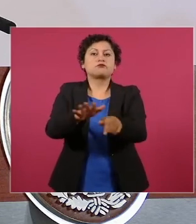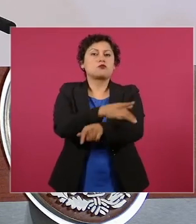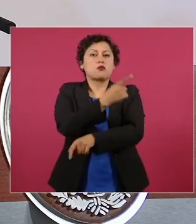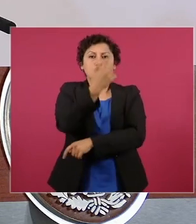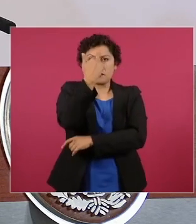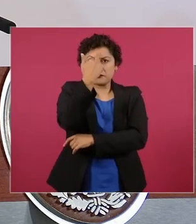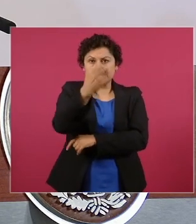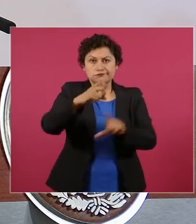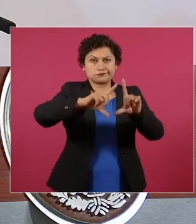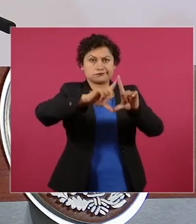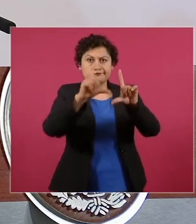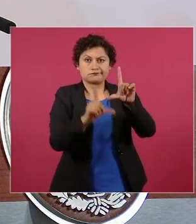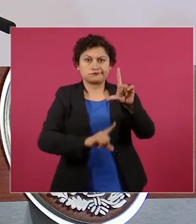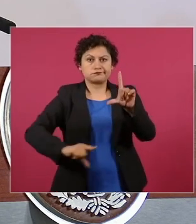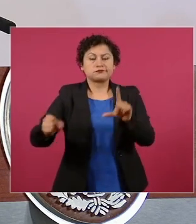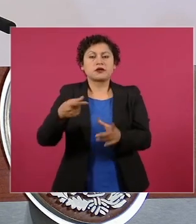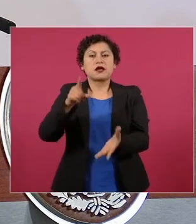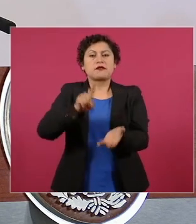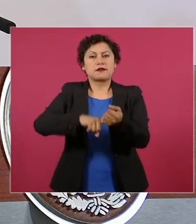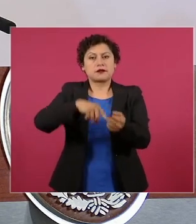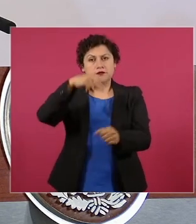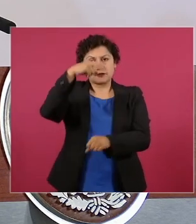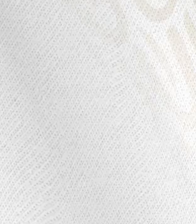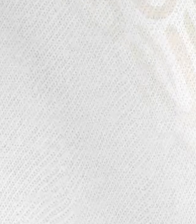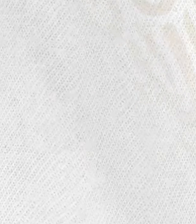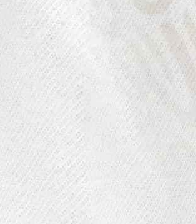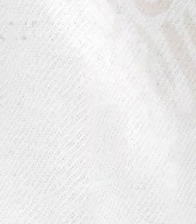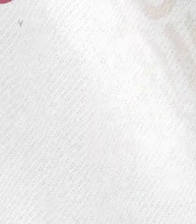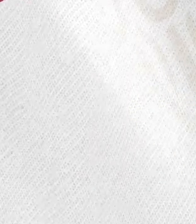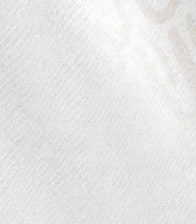un país cuidador en las familias.